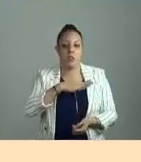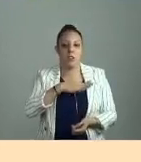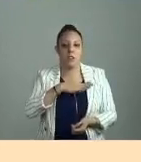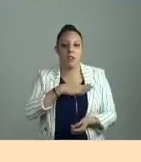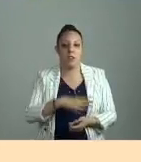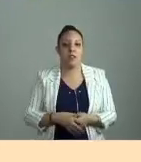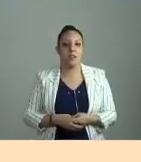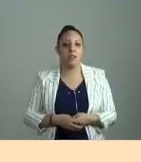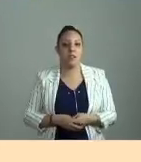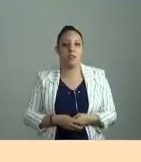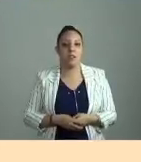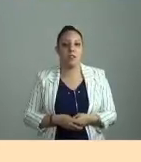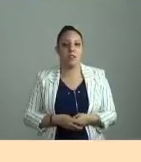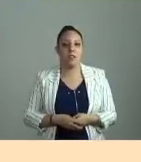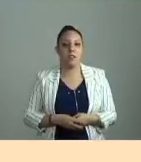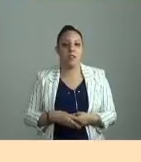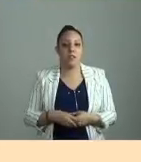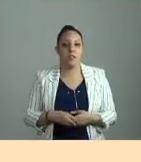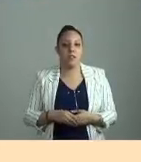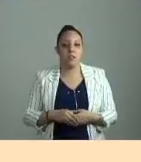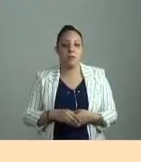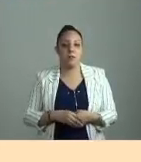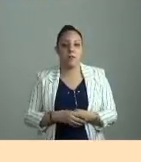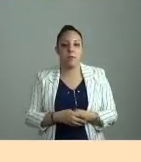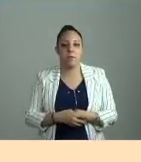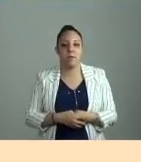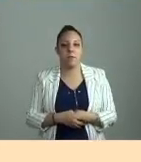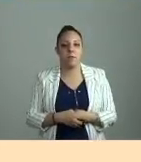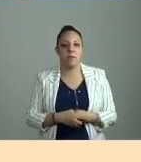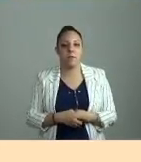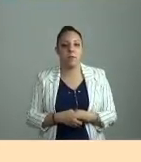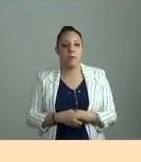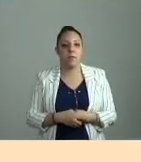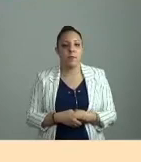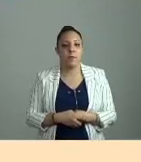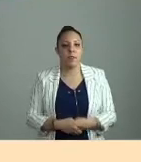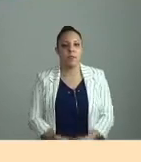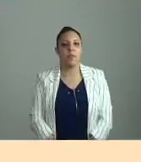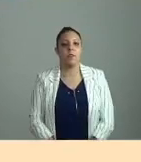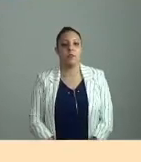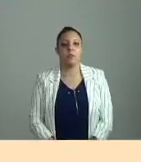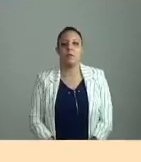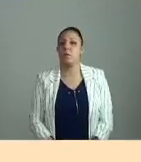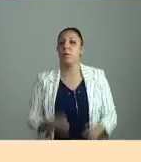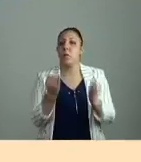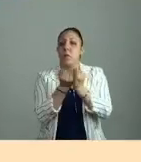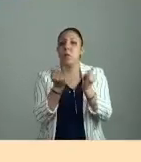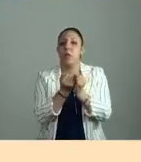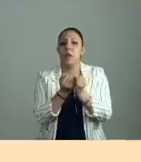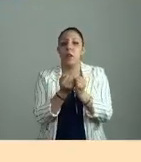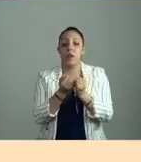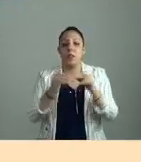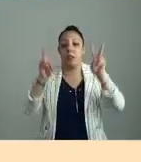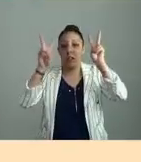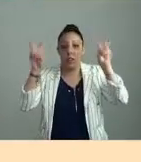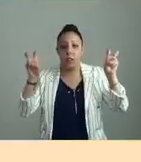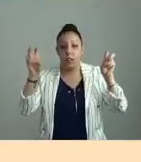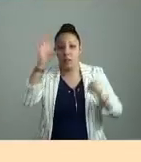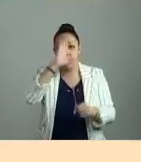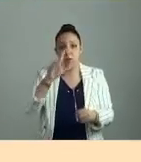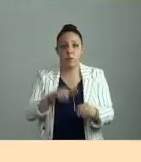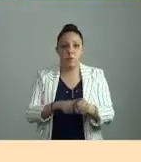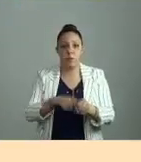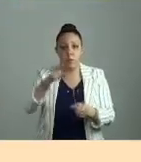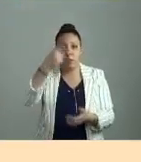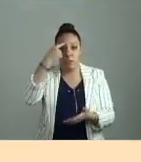sobre un campamento de la estructura de valores de mi edad